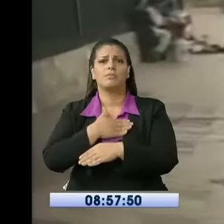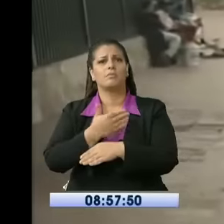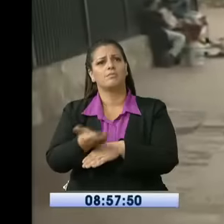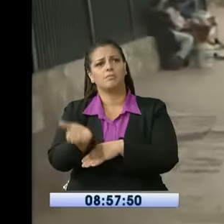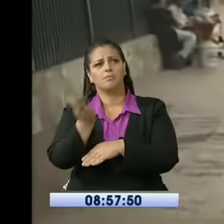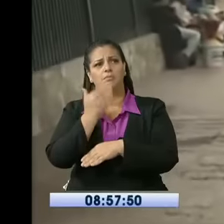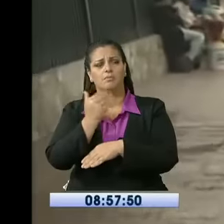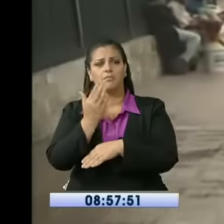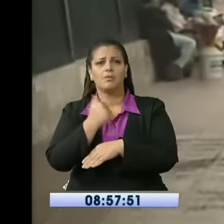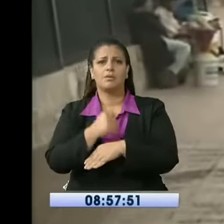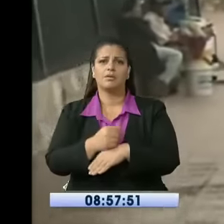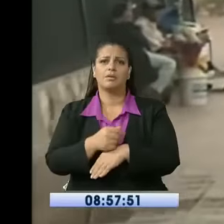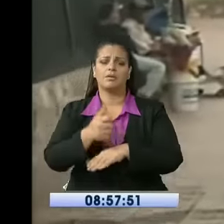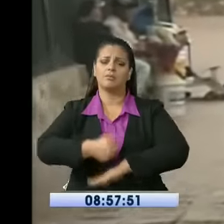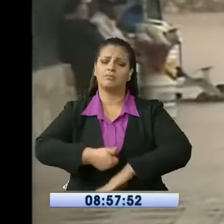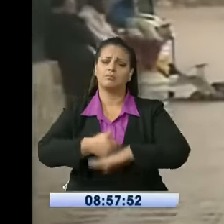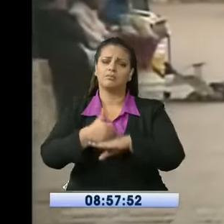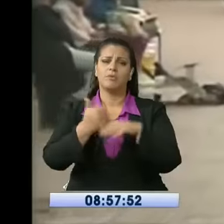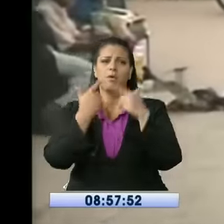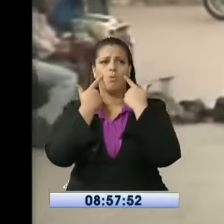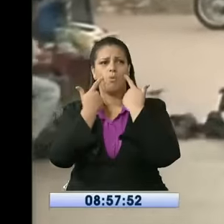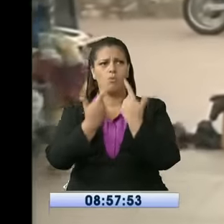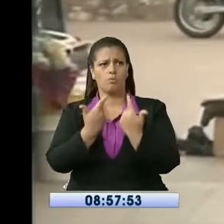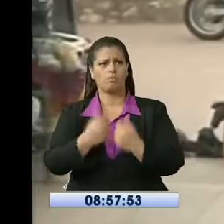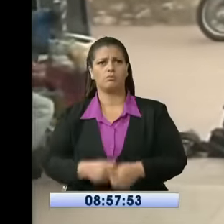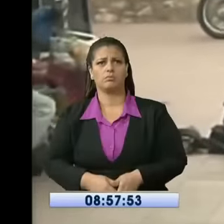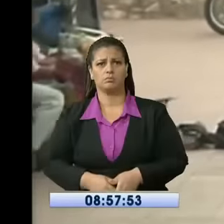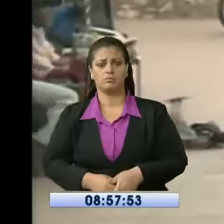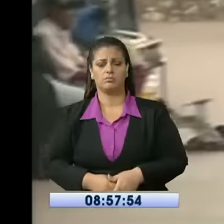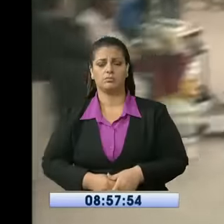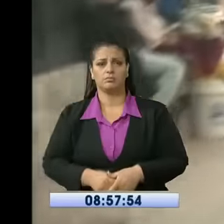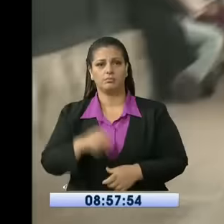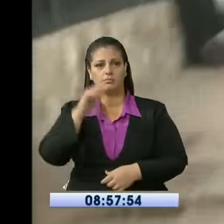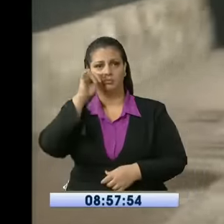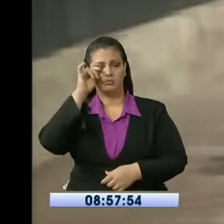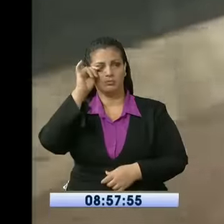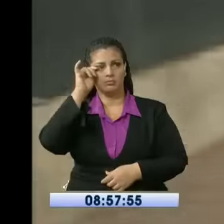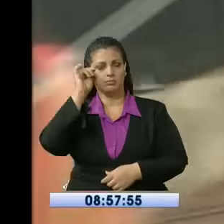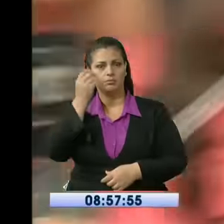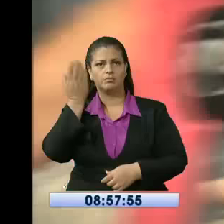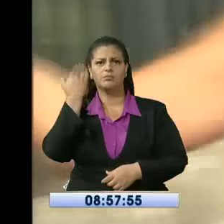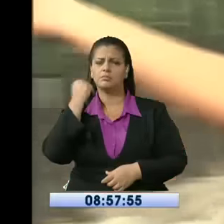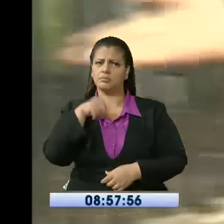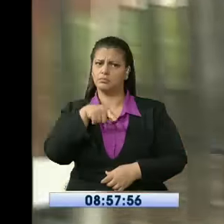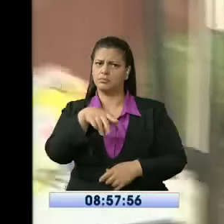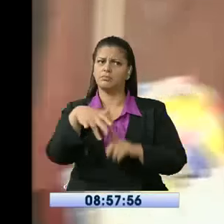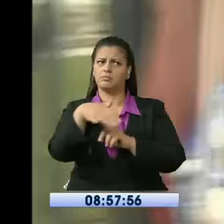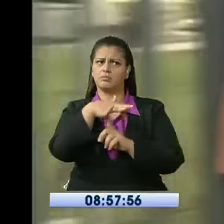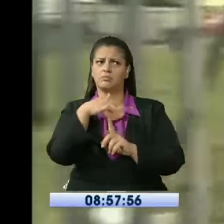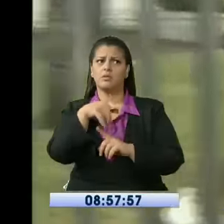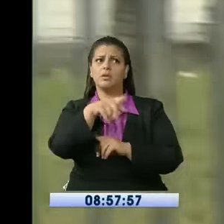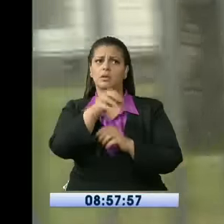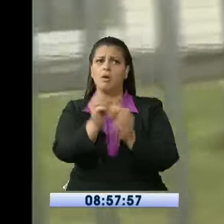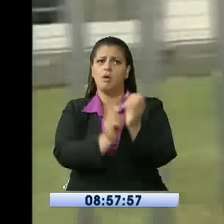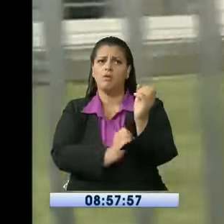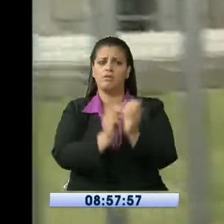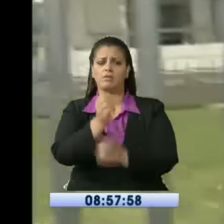que se encontraban antes, se me puede llevar Fernando, antes justamente en este PAI que ahora luce abandonado. Recordemos que debido a